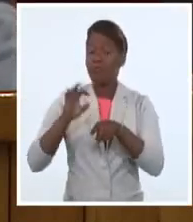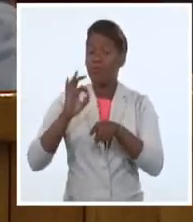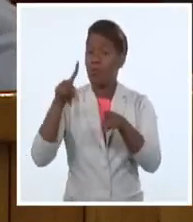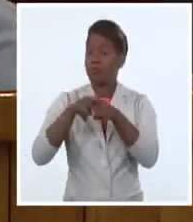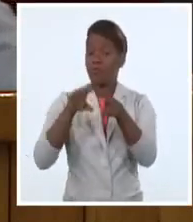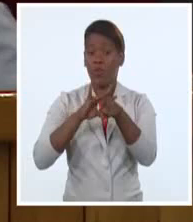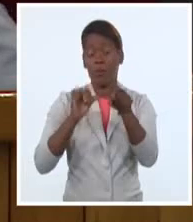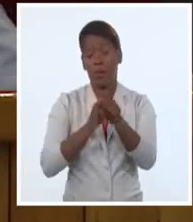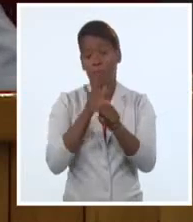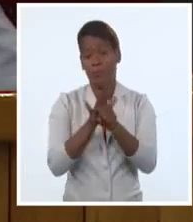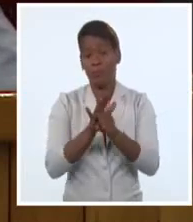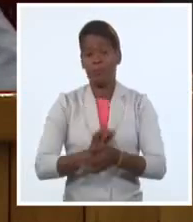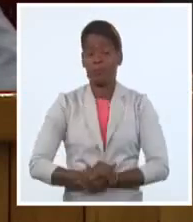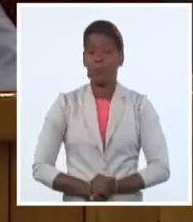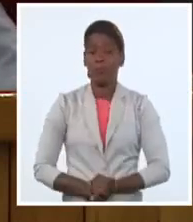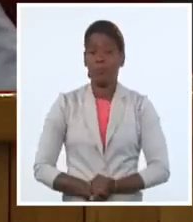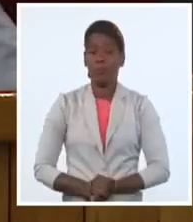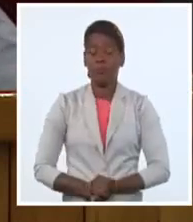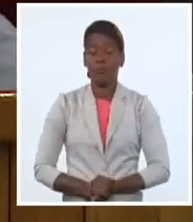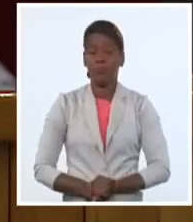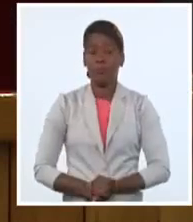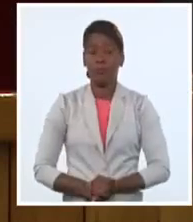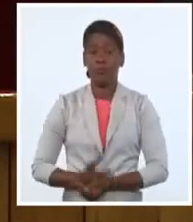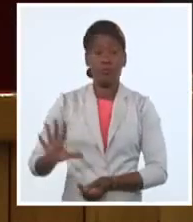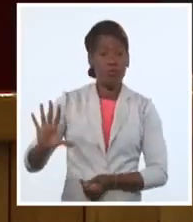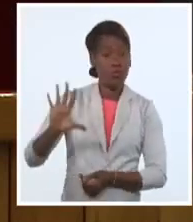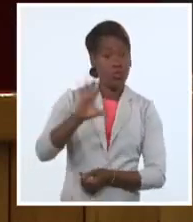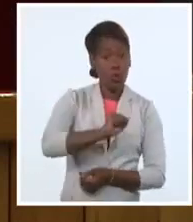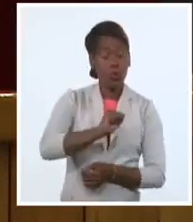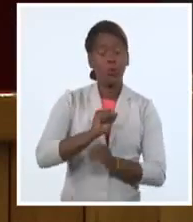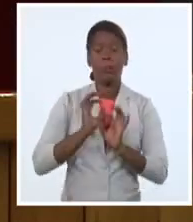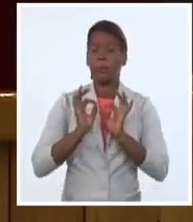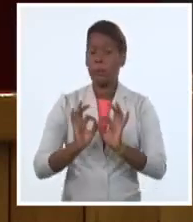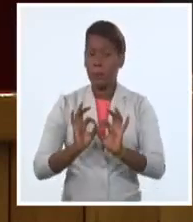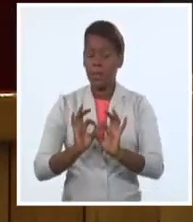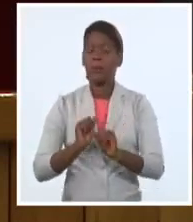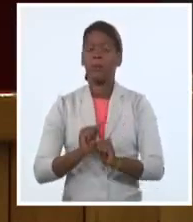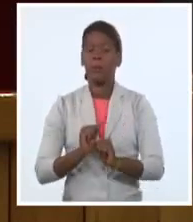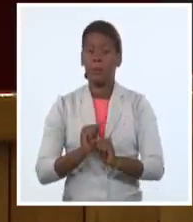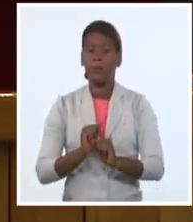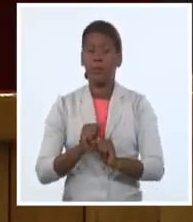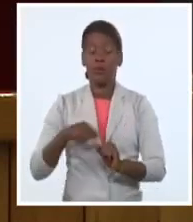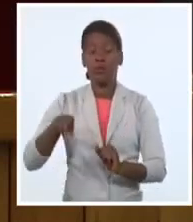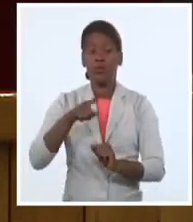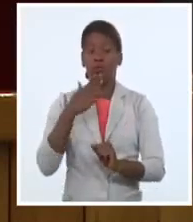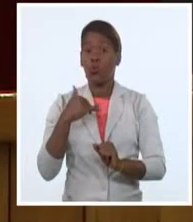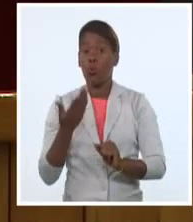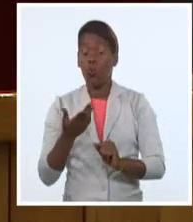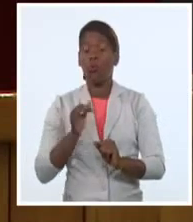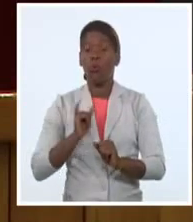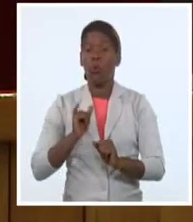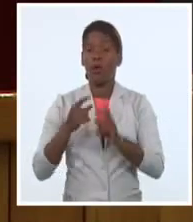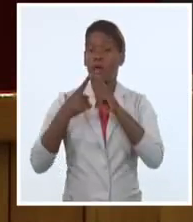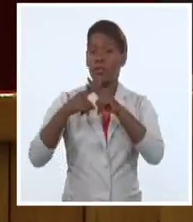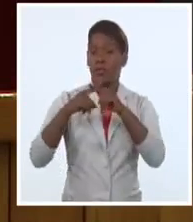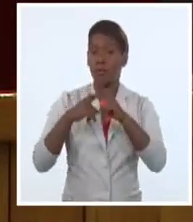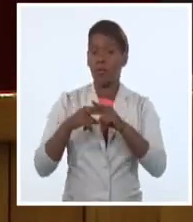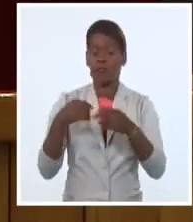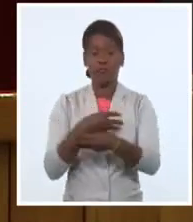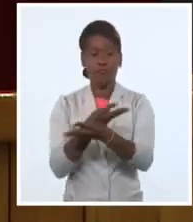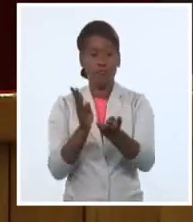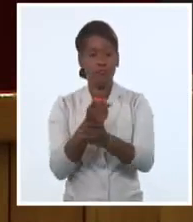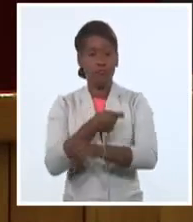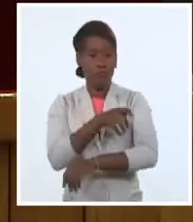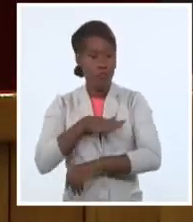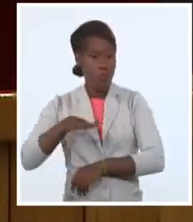hacer frente a erogaciones indispensables para sostener la oferta estatal, fundamentalmente de alimentos y medicamentos, así como las